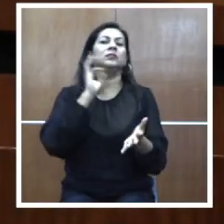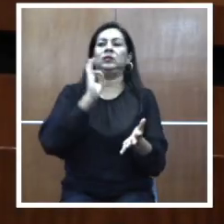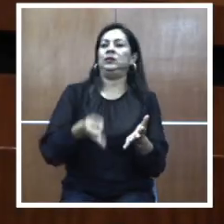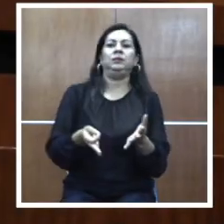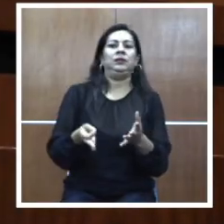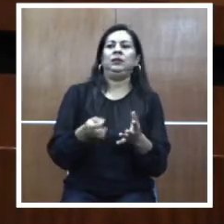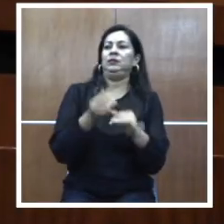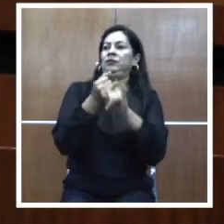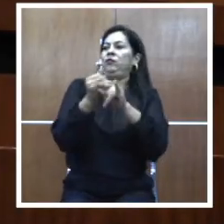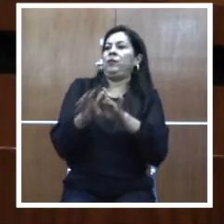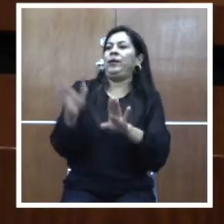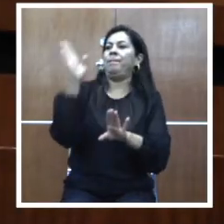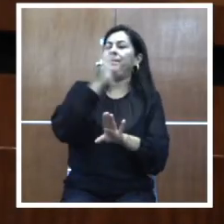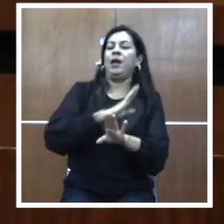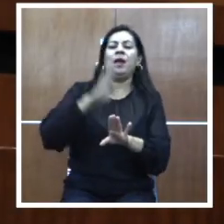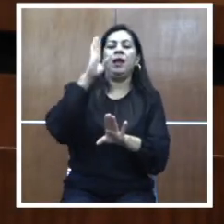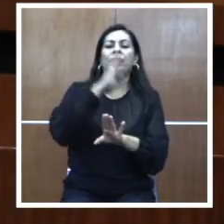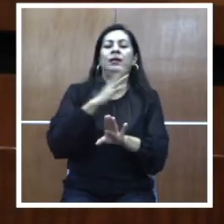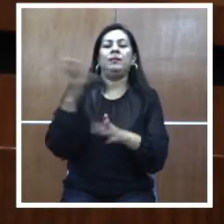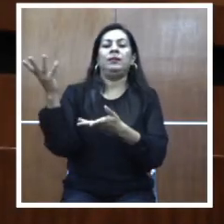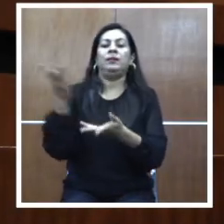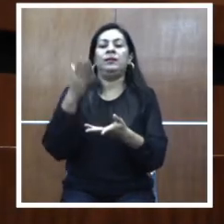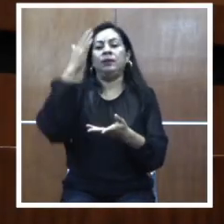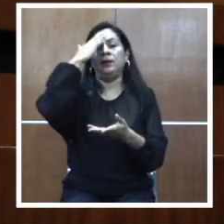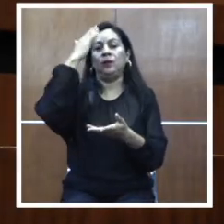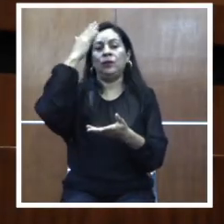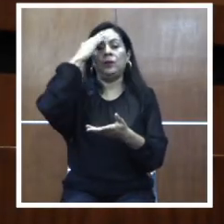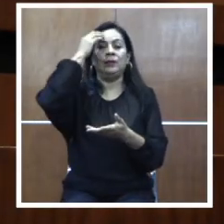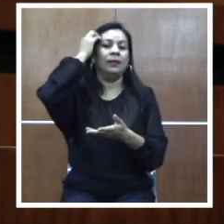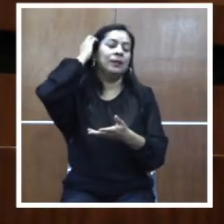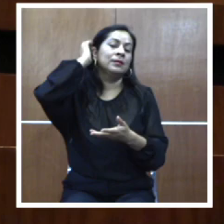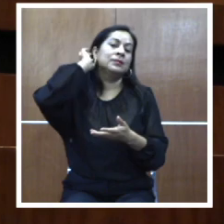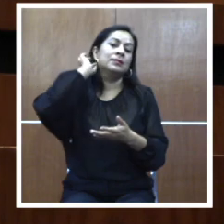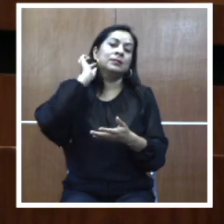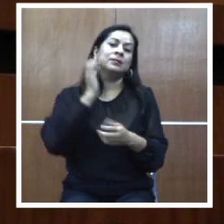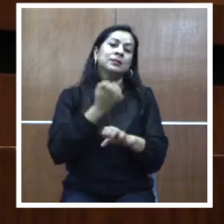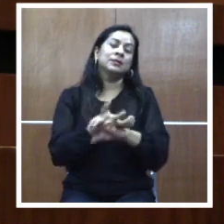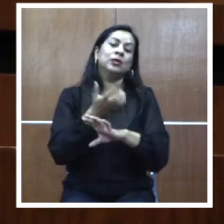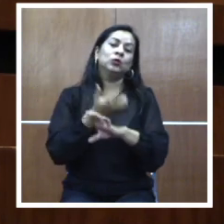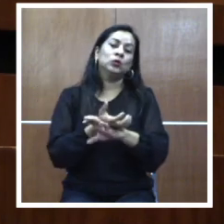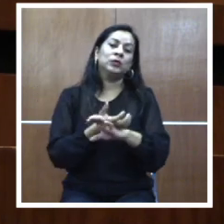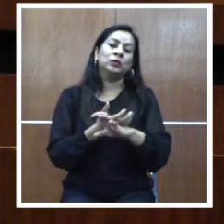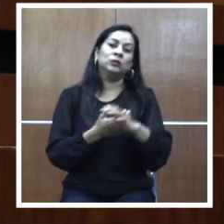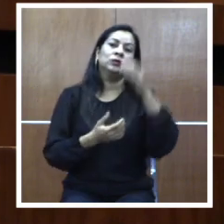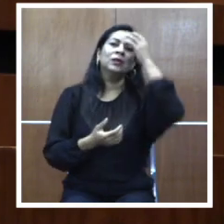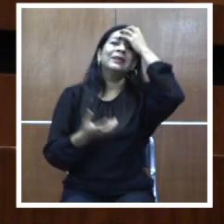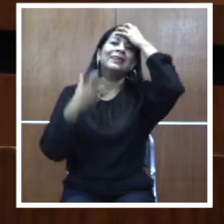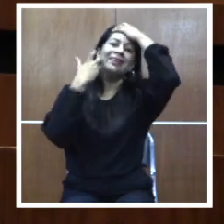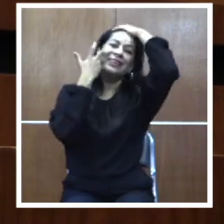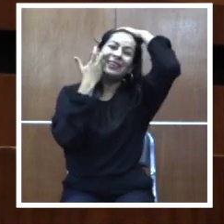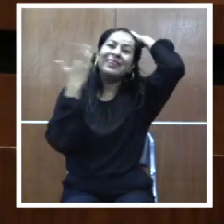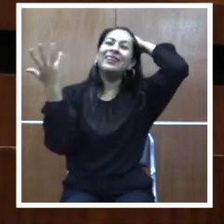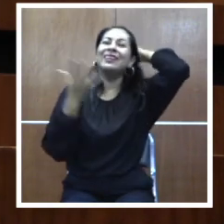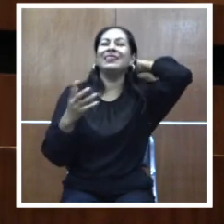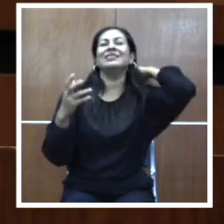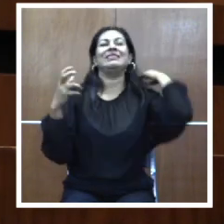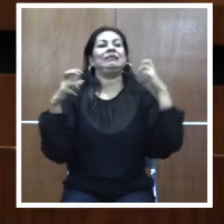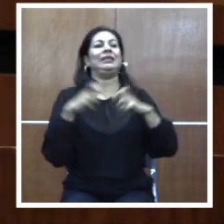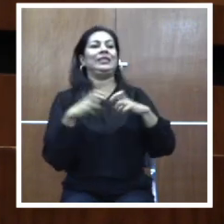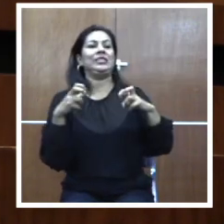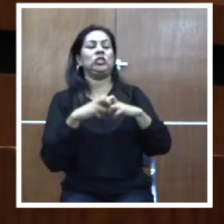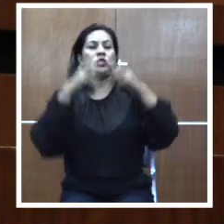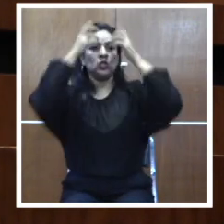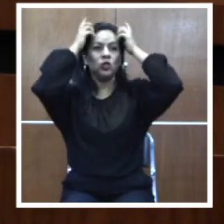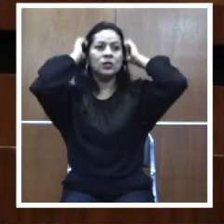de desinformación proveniente de autoridades estadounidenses que busquen generar tensión